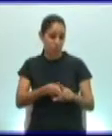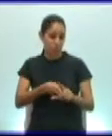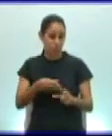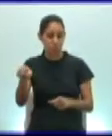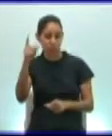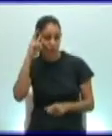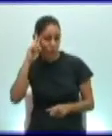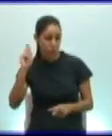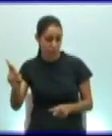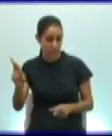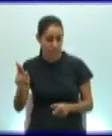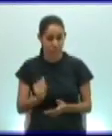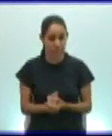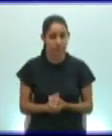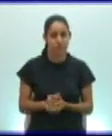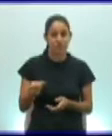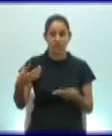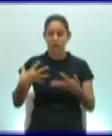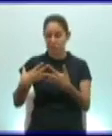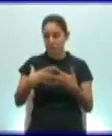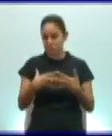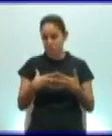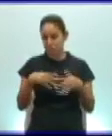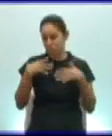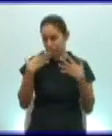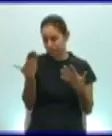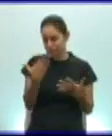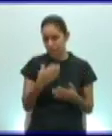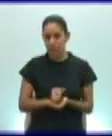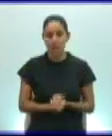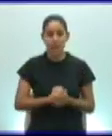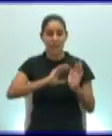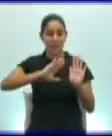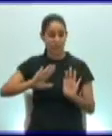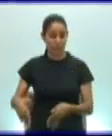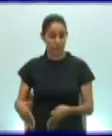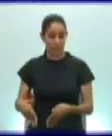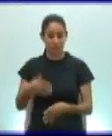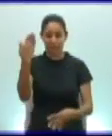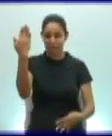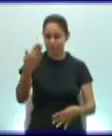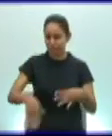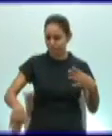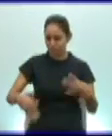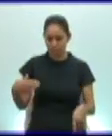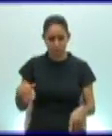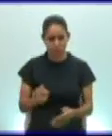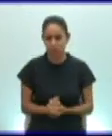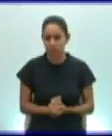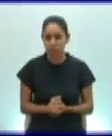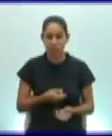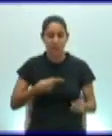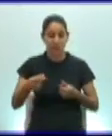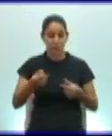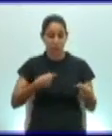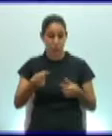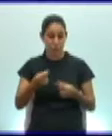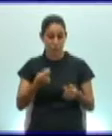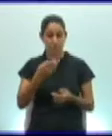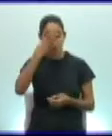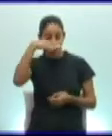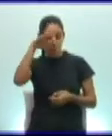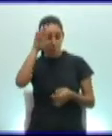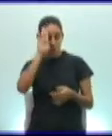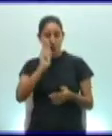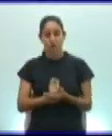para destruir la economía cubana, esa naciente economía muy afectada con el éxodo de técnicos y toda